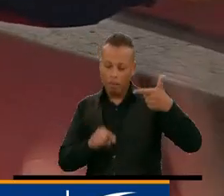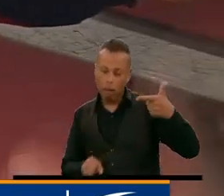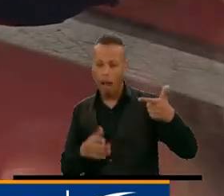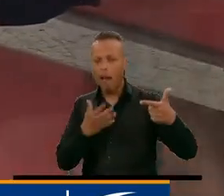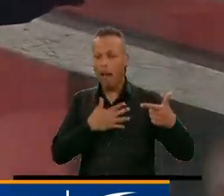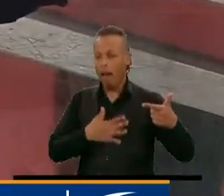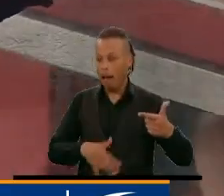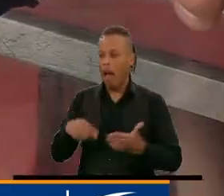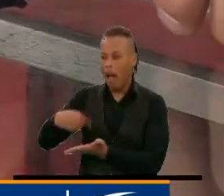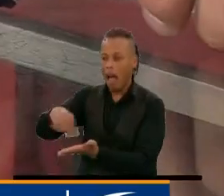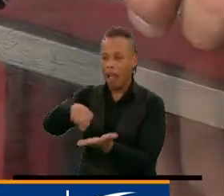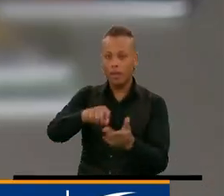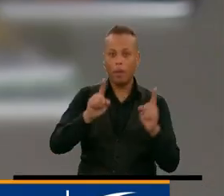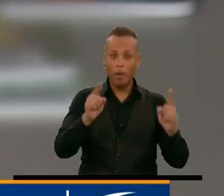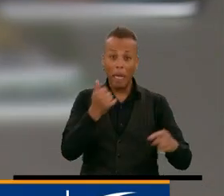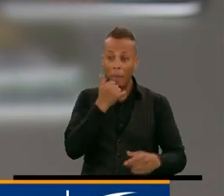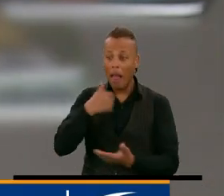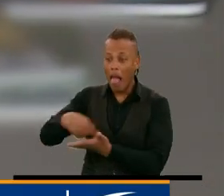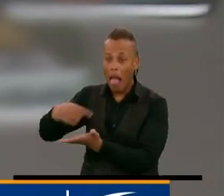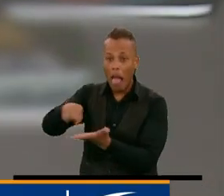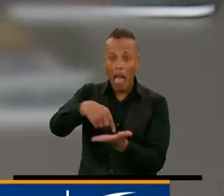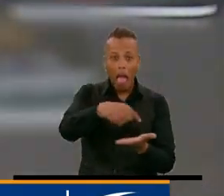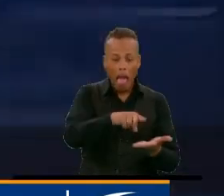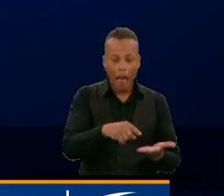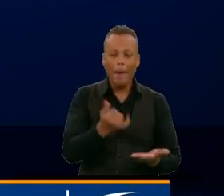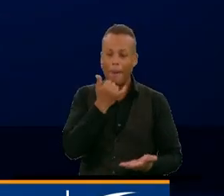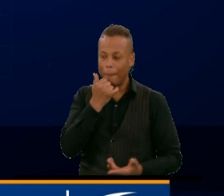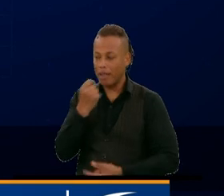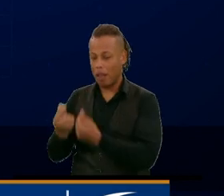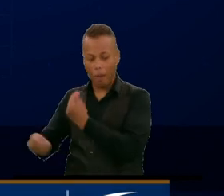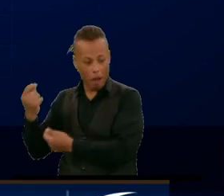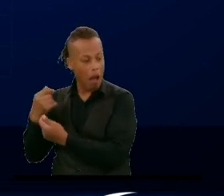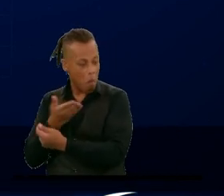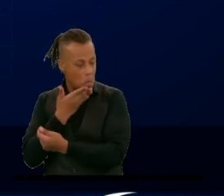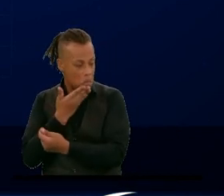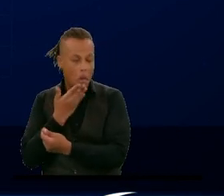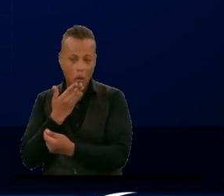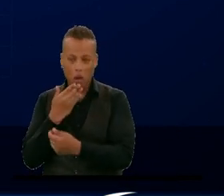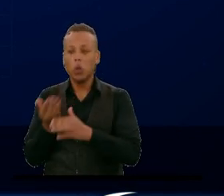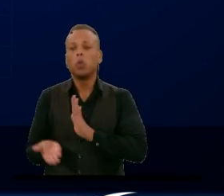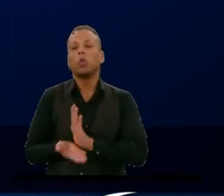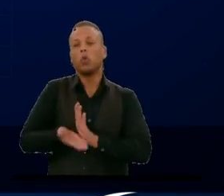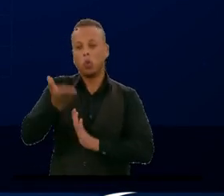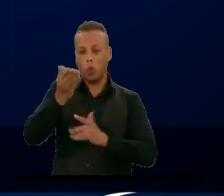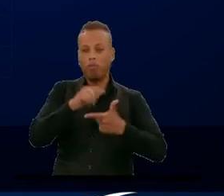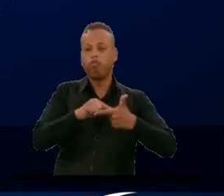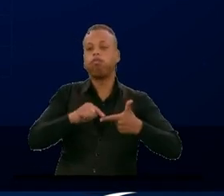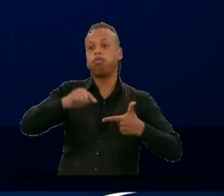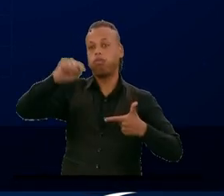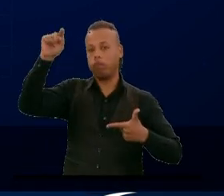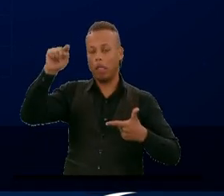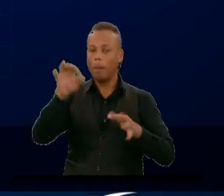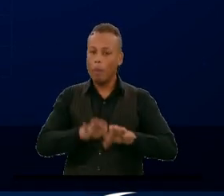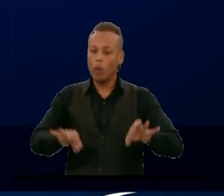una inflación sin freno, los economistas se vieron obligados a subir las tasas. La idea es contener el gasto y la deuda.